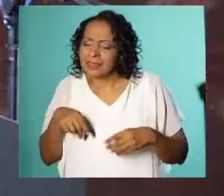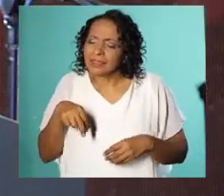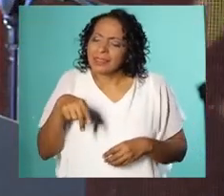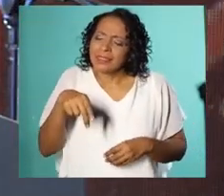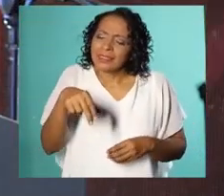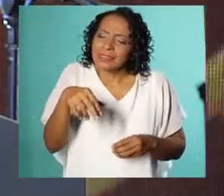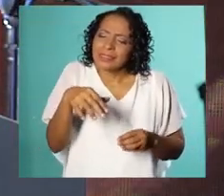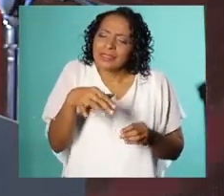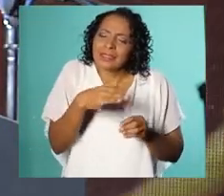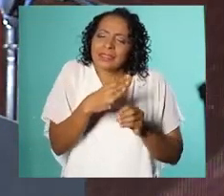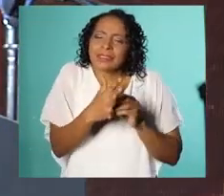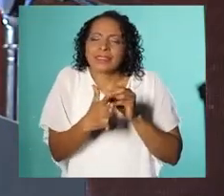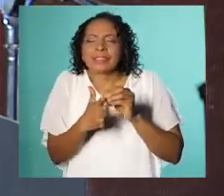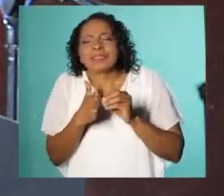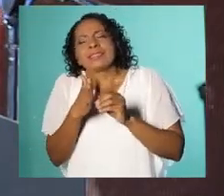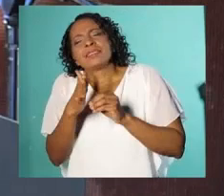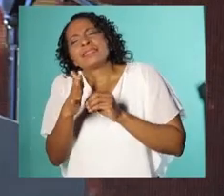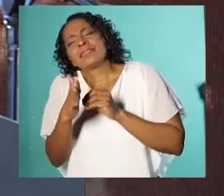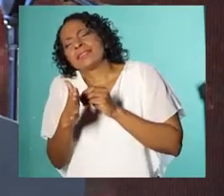Vamos despacio,